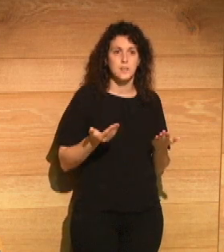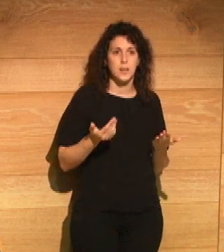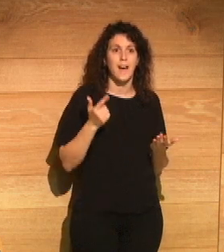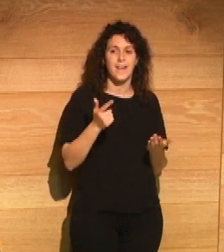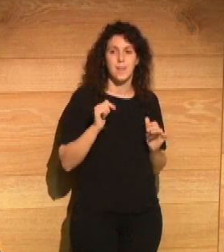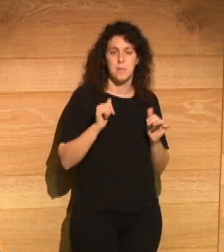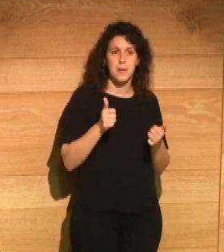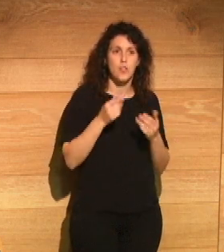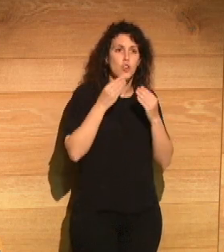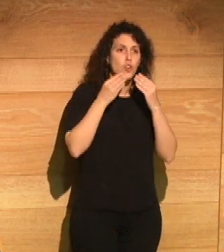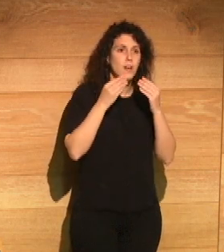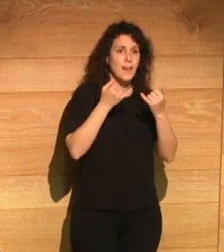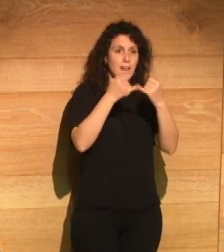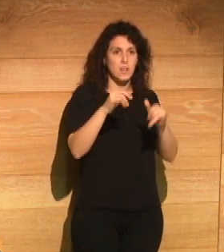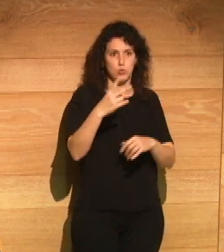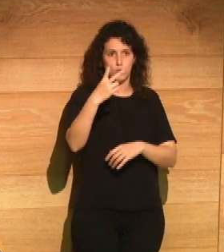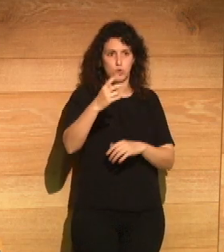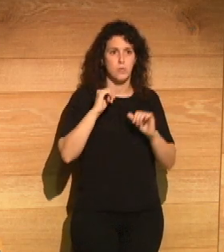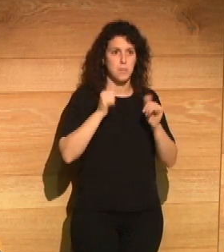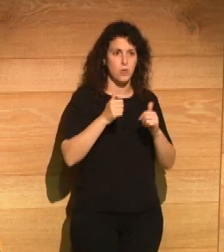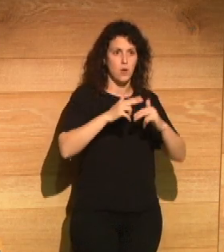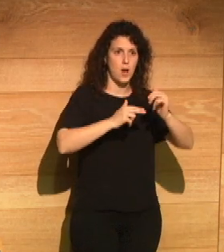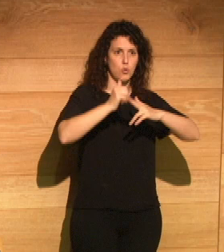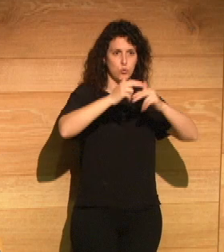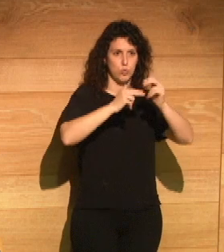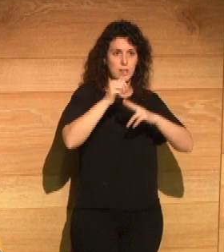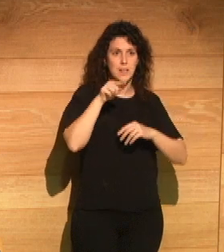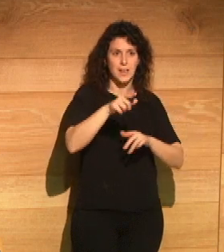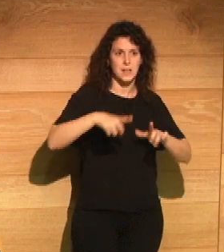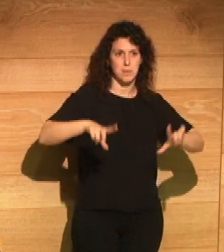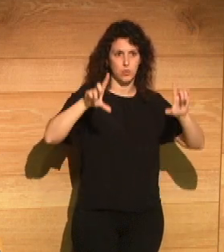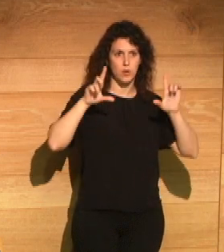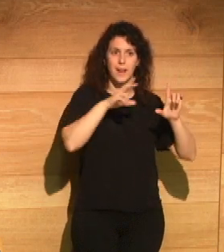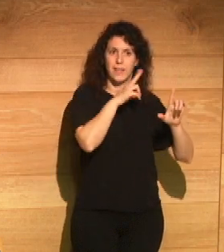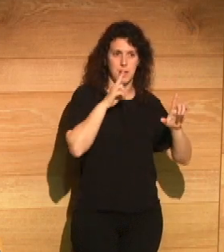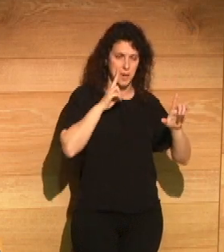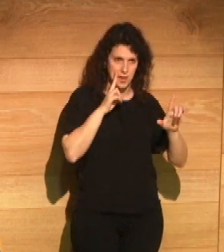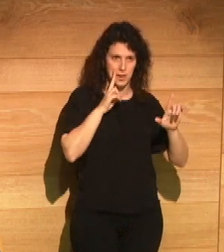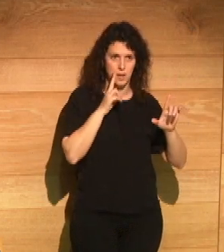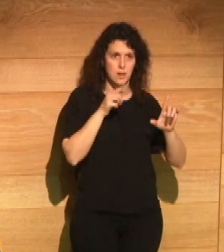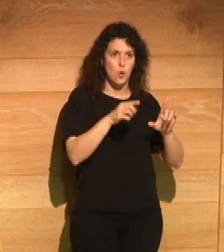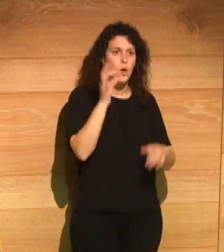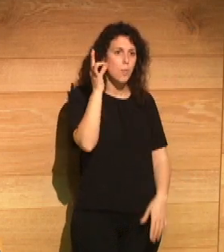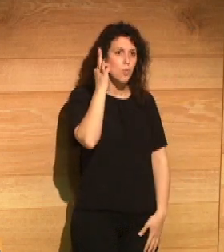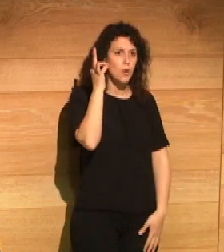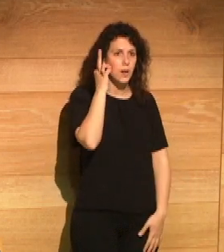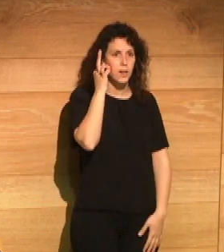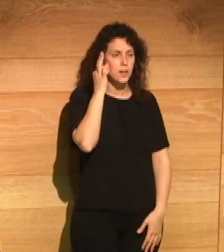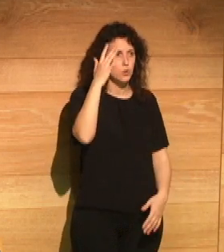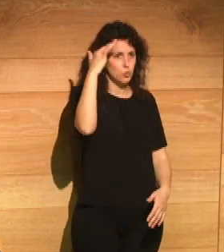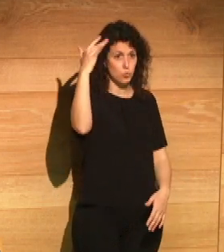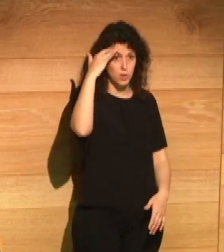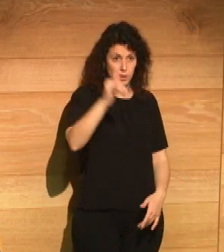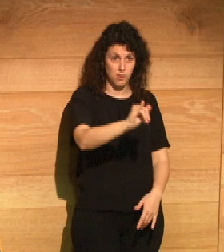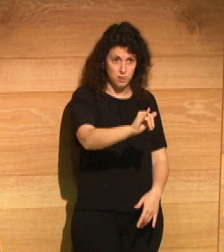con estos dos eventos empezó a construirse ese personaje de la madre. Y es una mujer que tenía sueños,